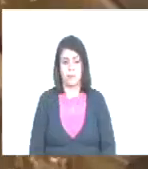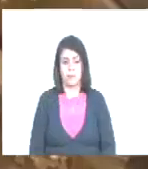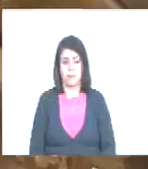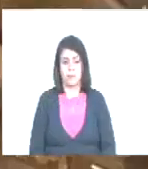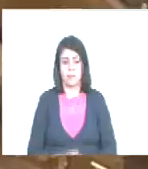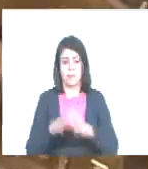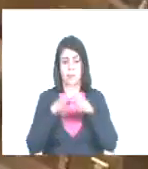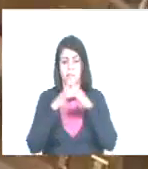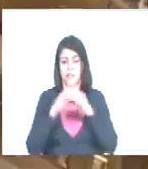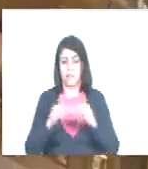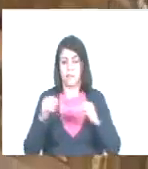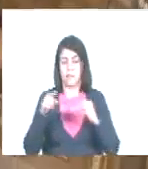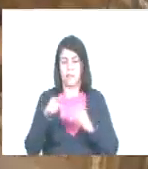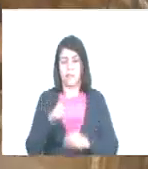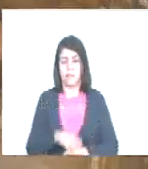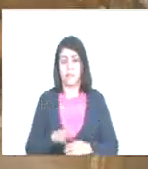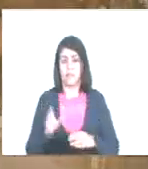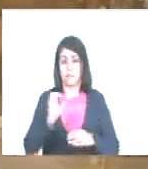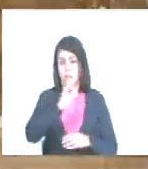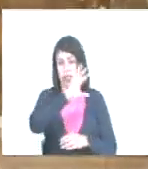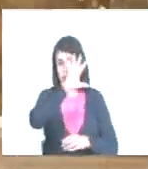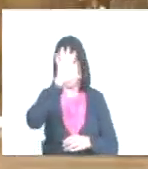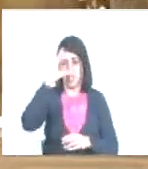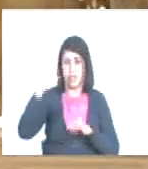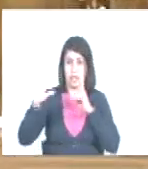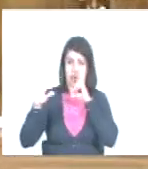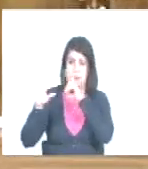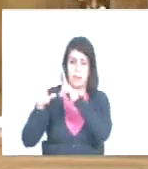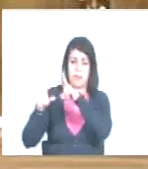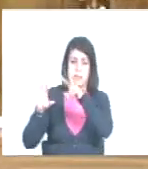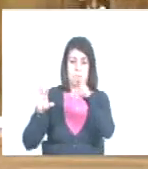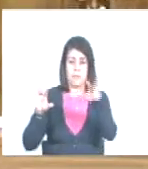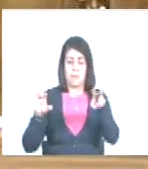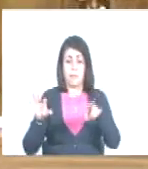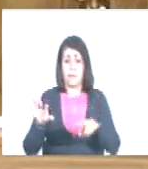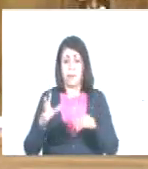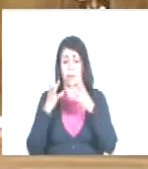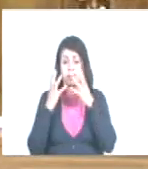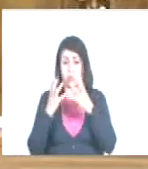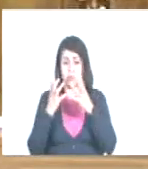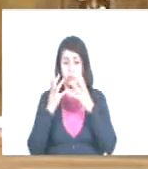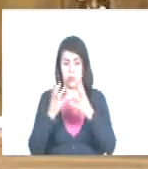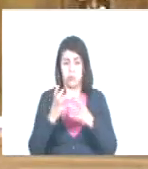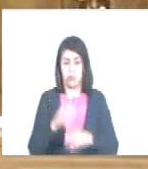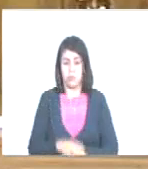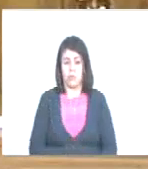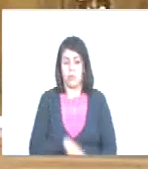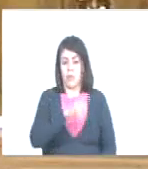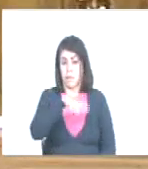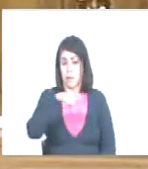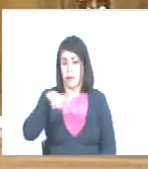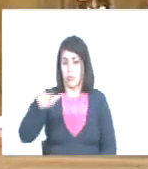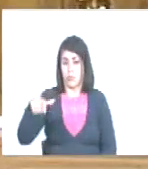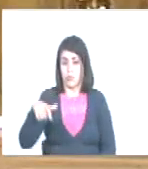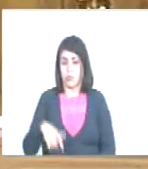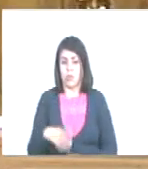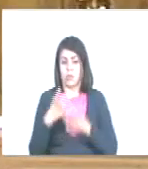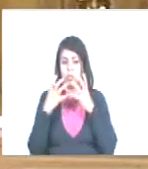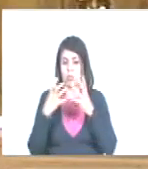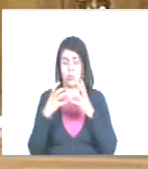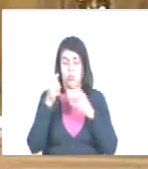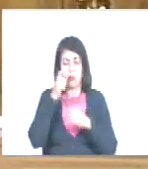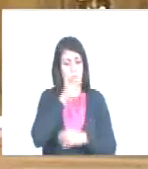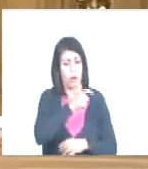Todo lo que desde el cielo se podía ver, impresionante la cantidad de personas, la cantidad de